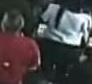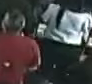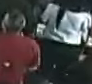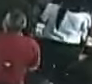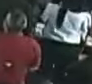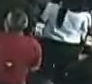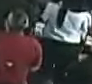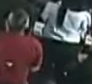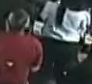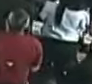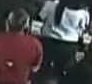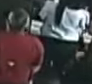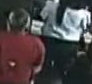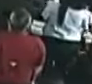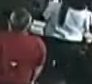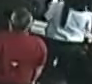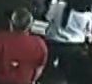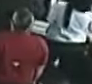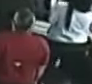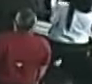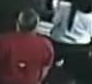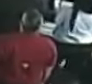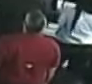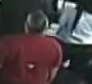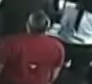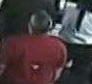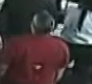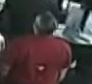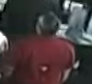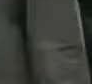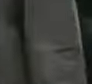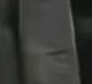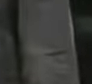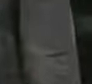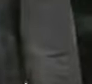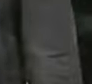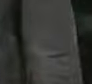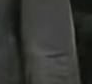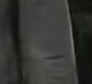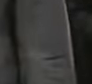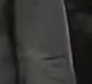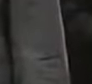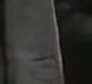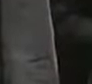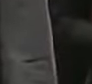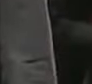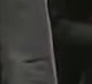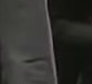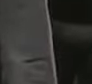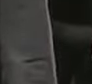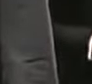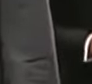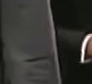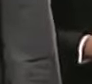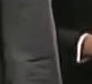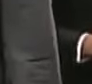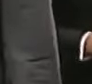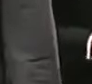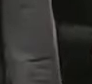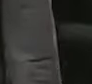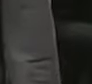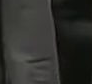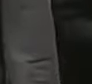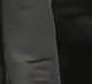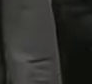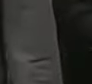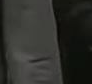vinculante, lo cual es completamente falso, ya que está consagrado, está cumpliendo con lo que establece la Constitución de 1999, que abre un